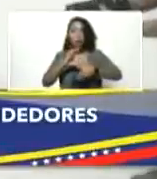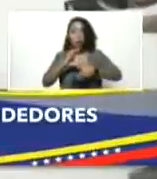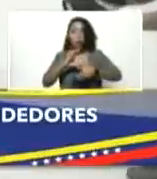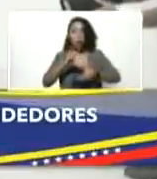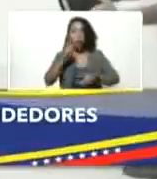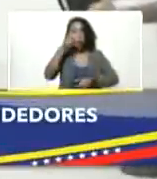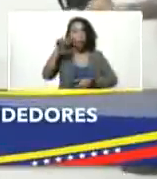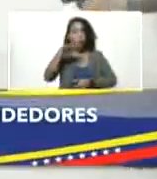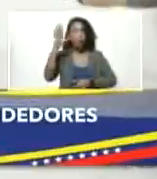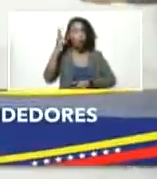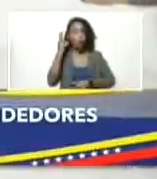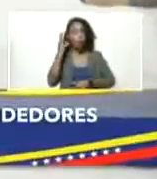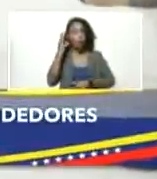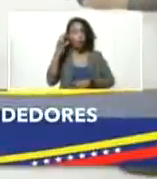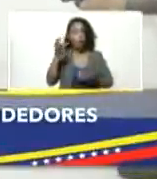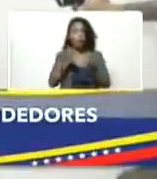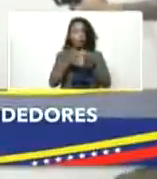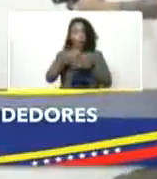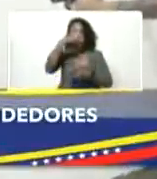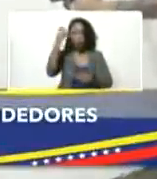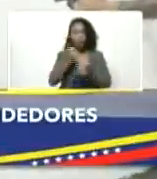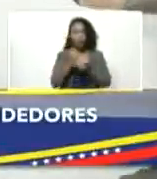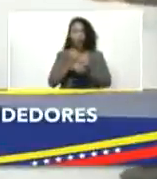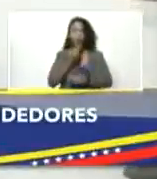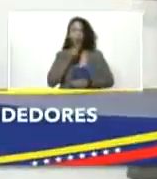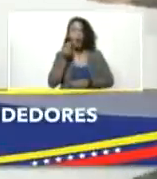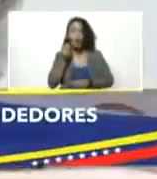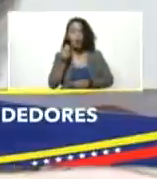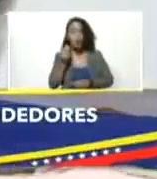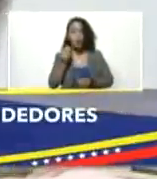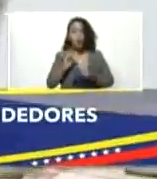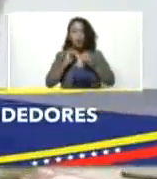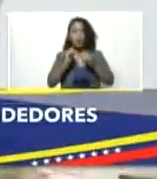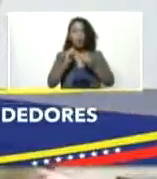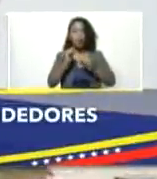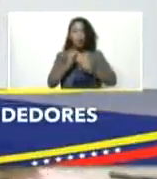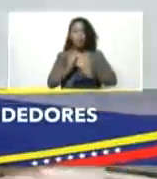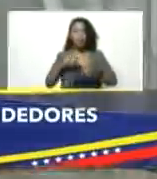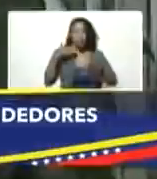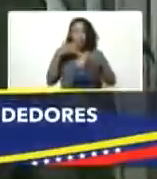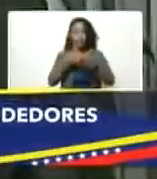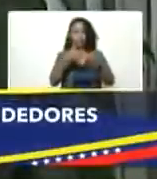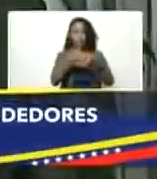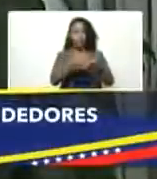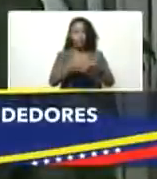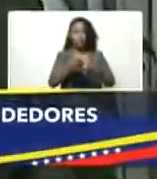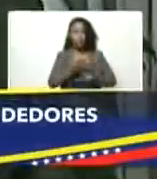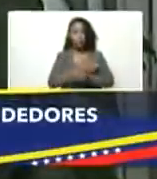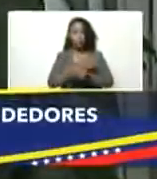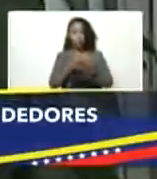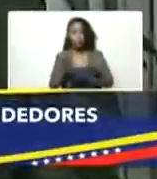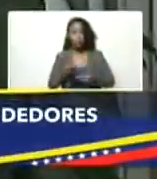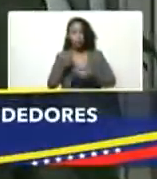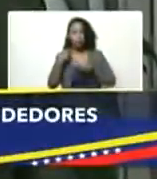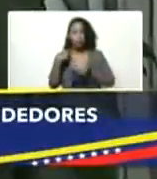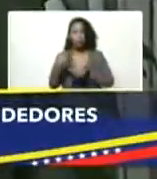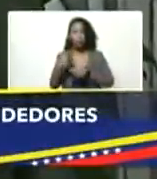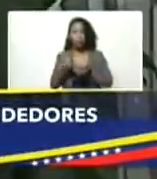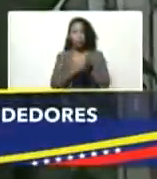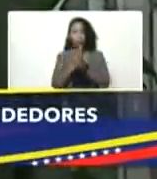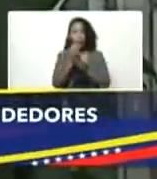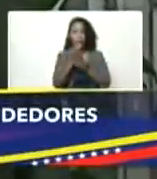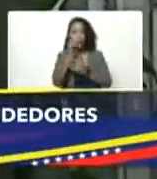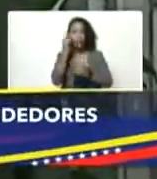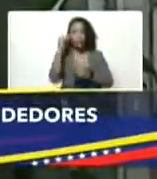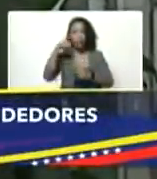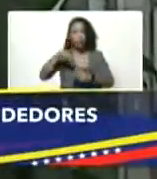la clase obrera, de los jóvenes, hemos iniciado una fuerte ofensiva en la entrega de financiamiento a los emprendedores y emprendedoras